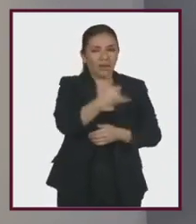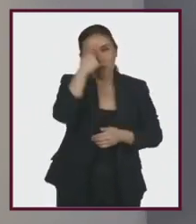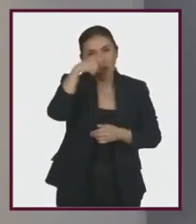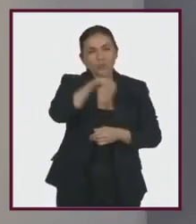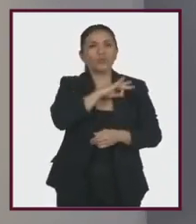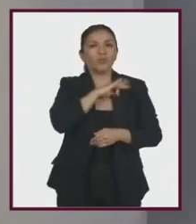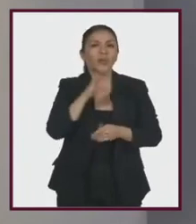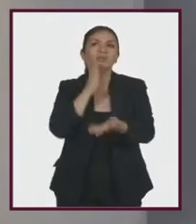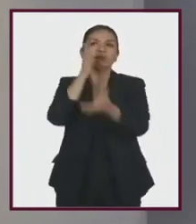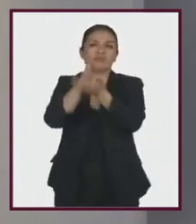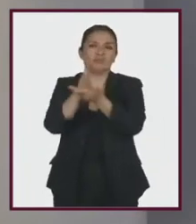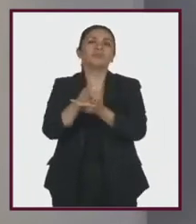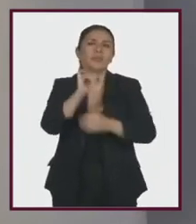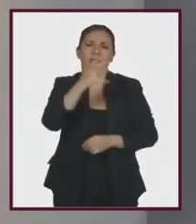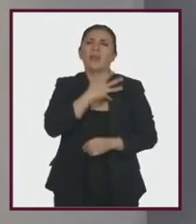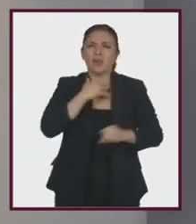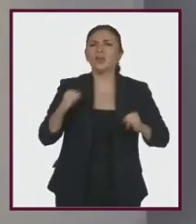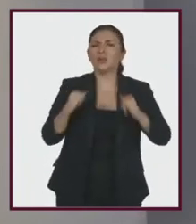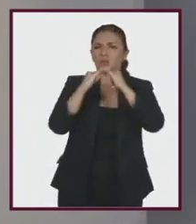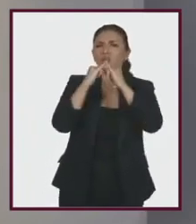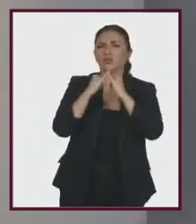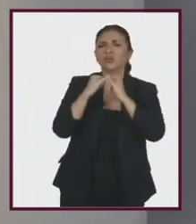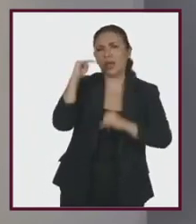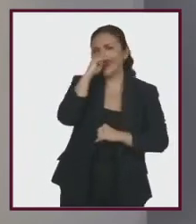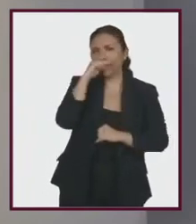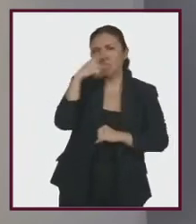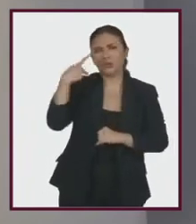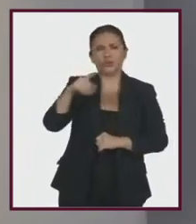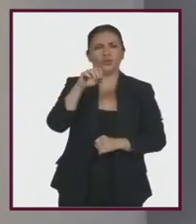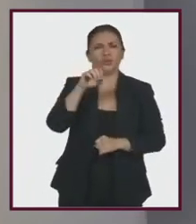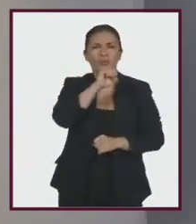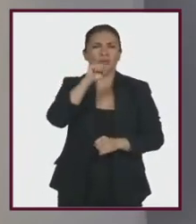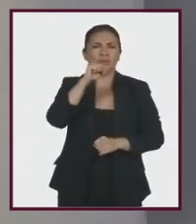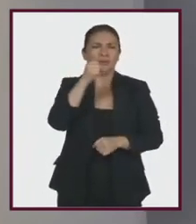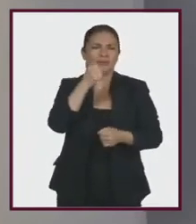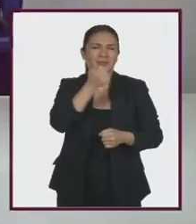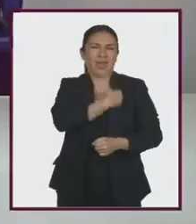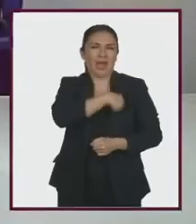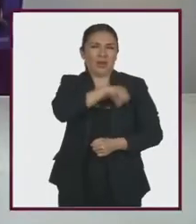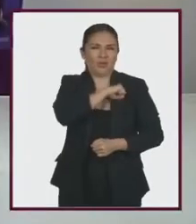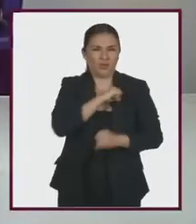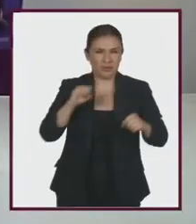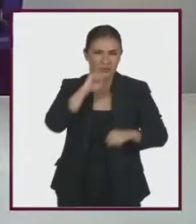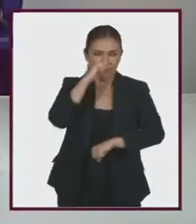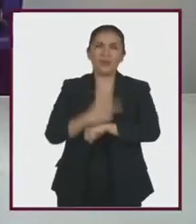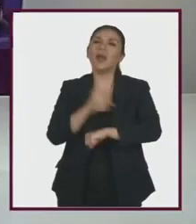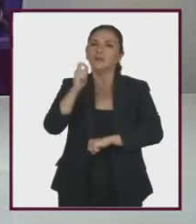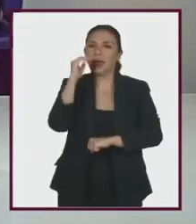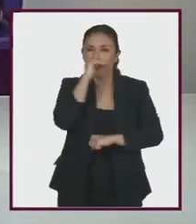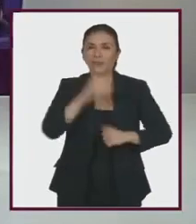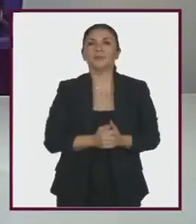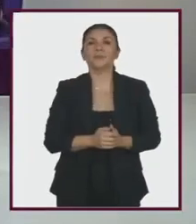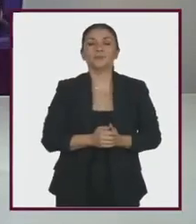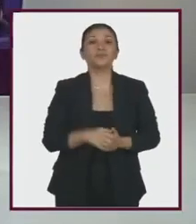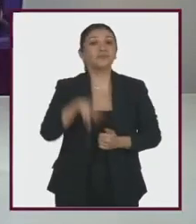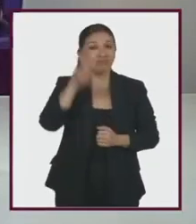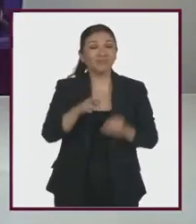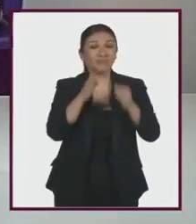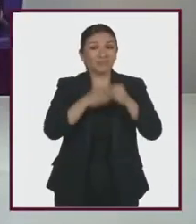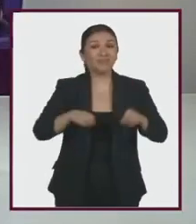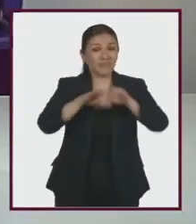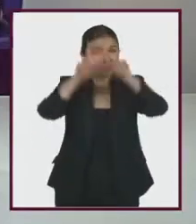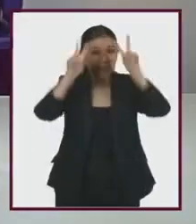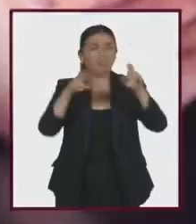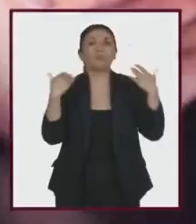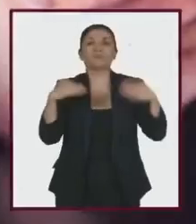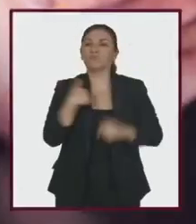pueda ir. Pero sí, las instituciones de la Secretaría de Salud no tienen costo. Liz Turquesa, es de suma importancia el tema. Me gusta la